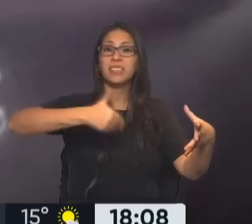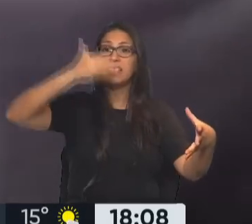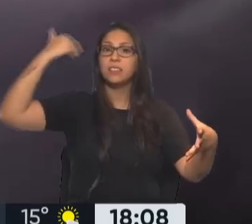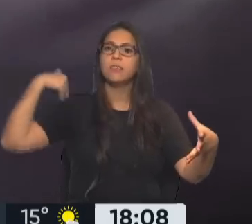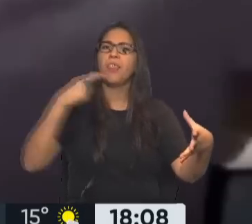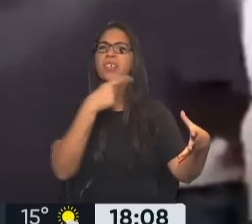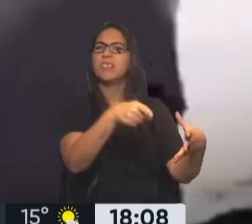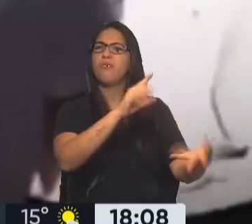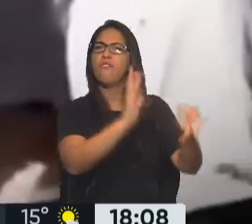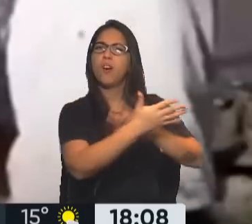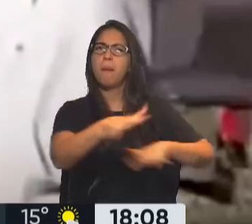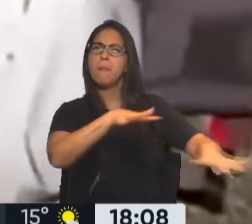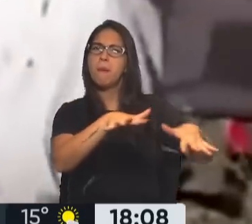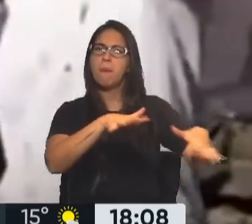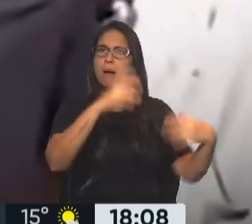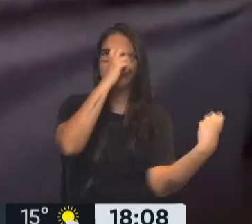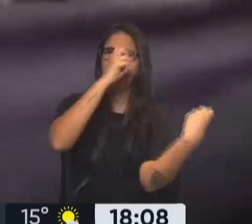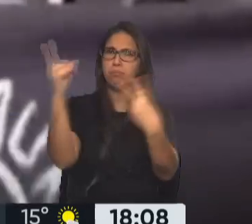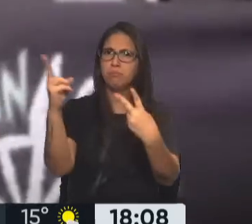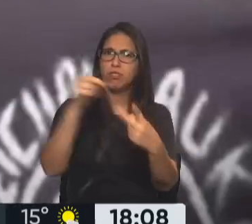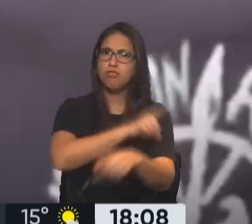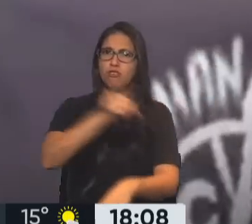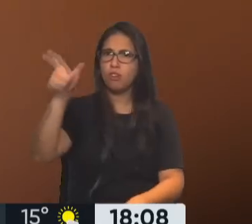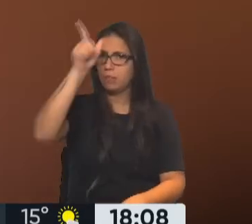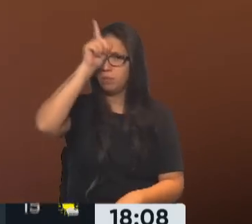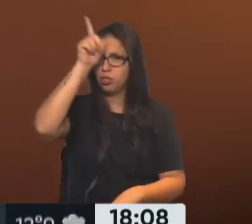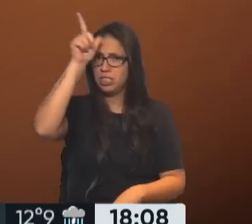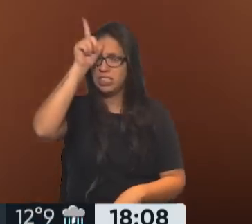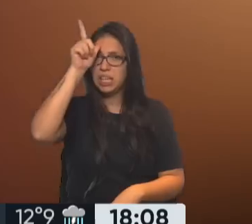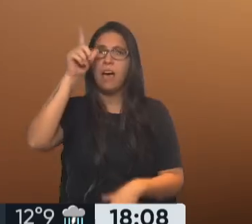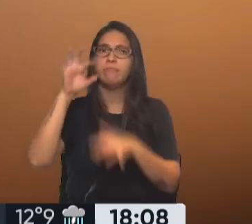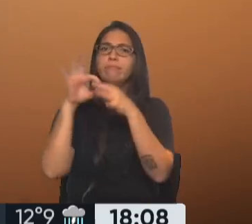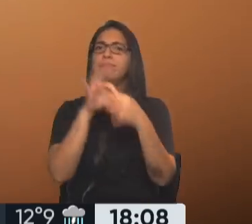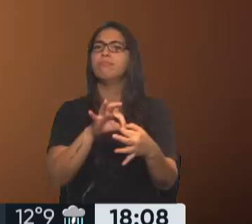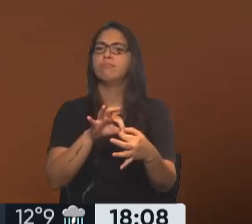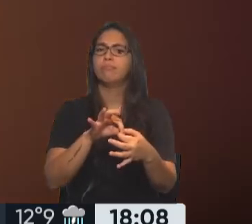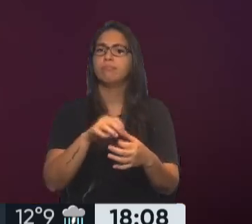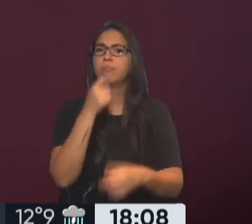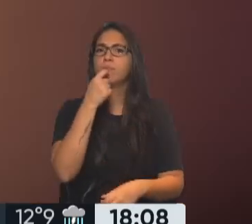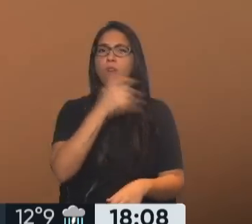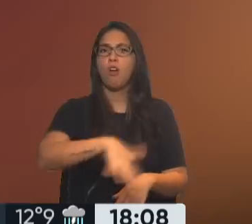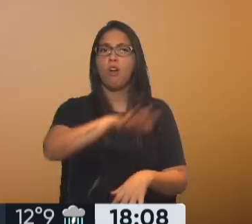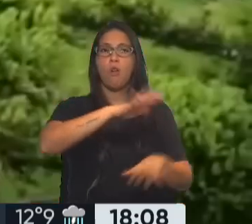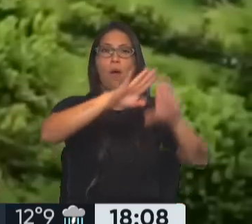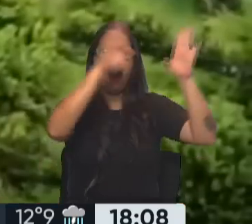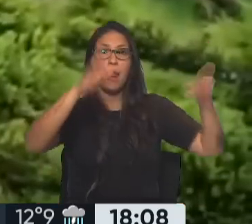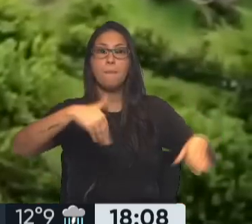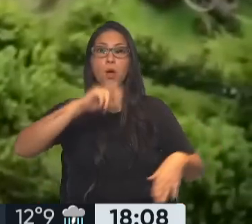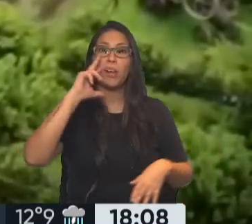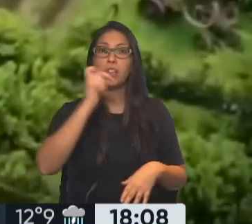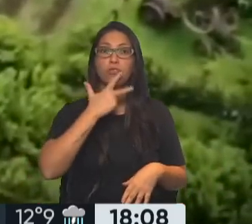de un accionar paramilitar, y la resistencia mapuche Lafkenche vinculada al ataque al complejo industrial Molino Grolmus